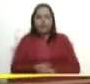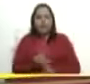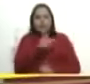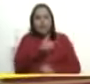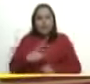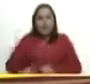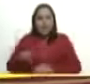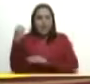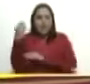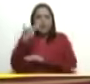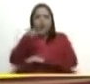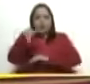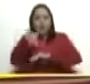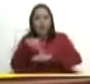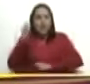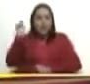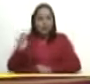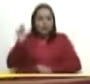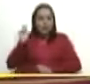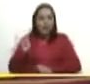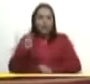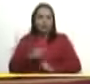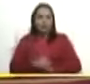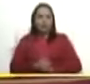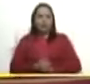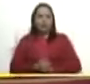presidente de la Asamblea Nacional, diputado,